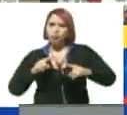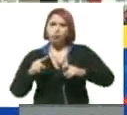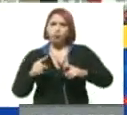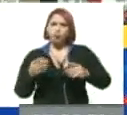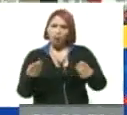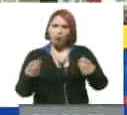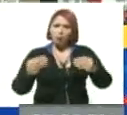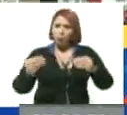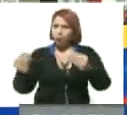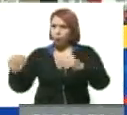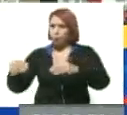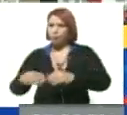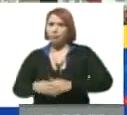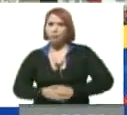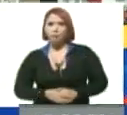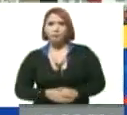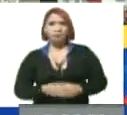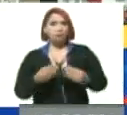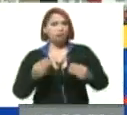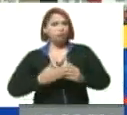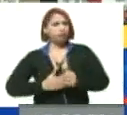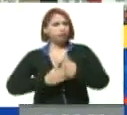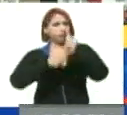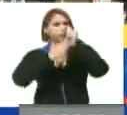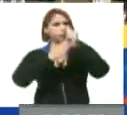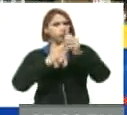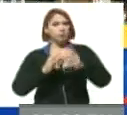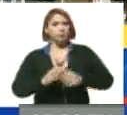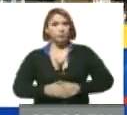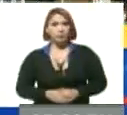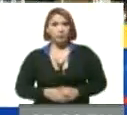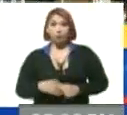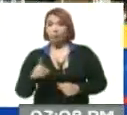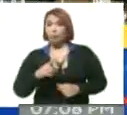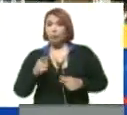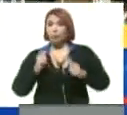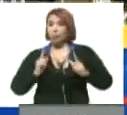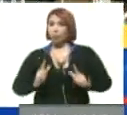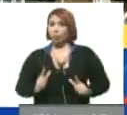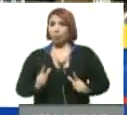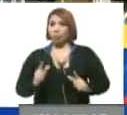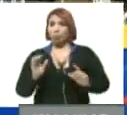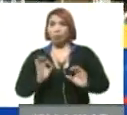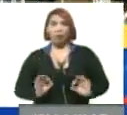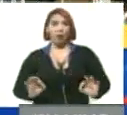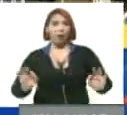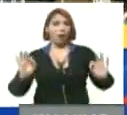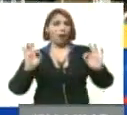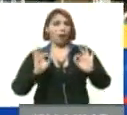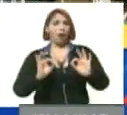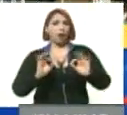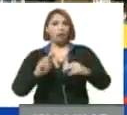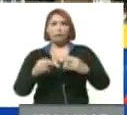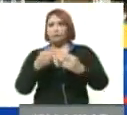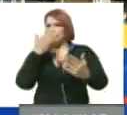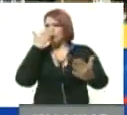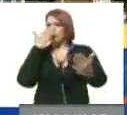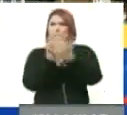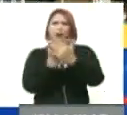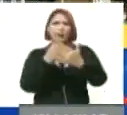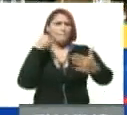coordinación, con mucho liderazgo. No descuidamos un solo segundo ningún frente de